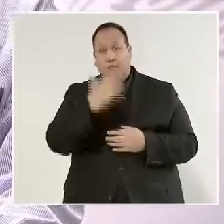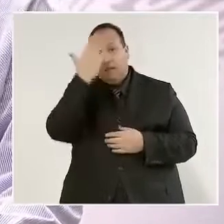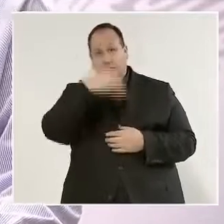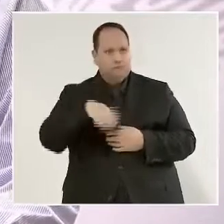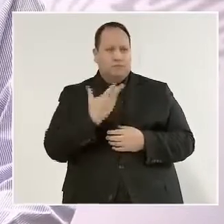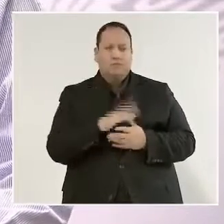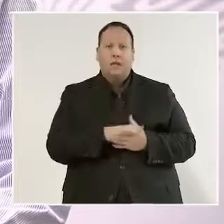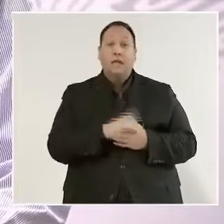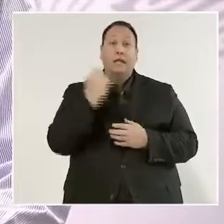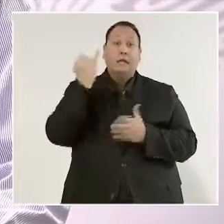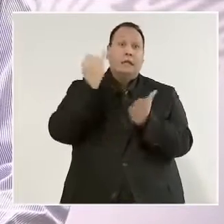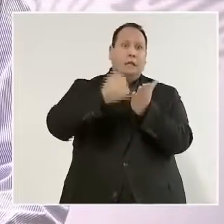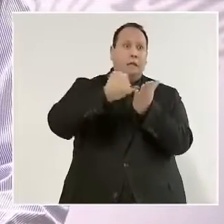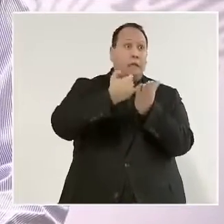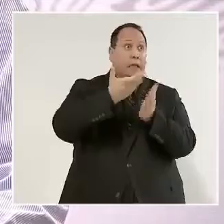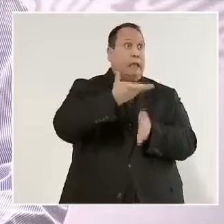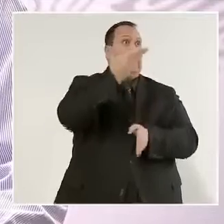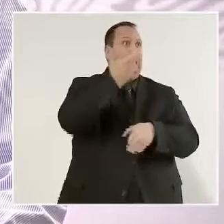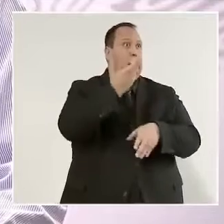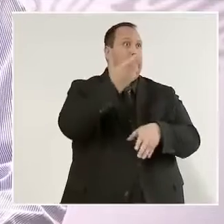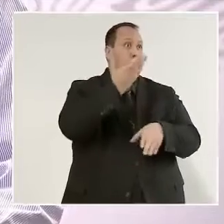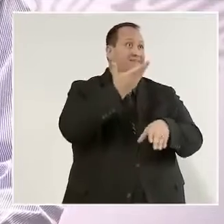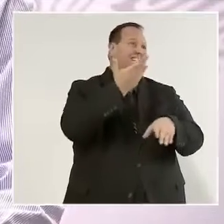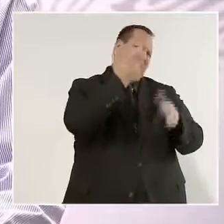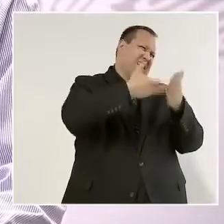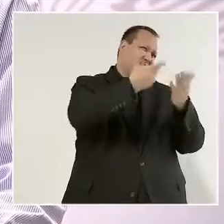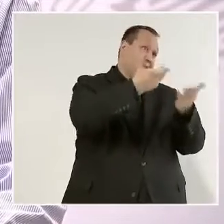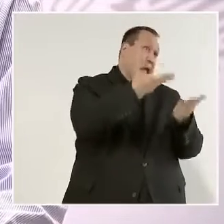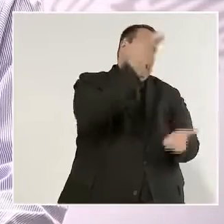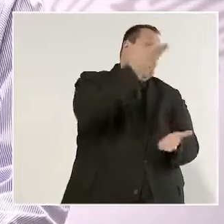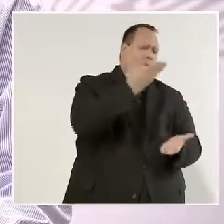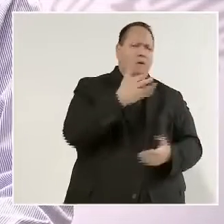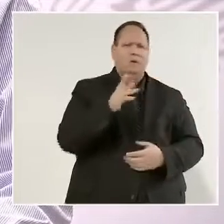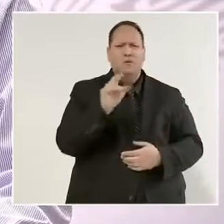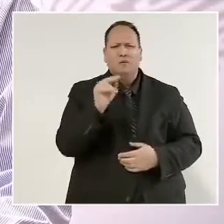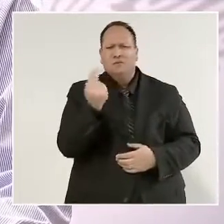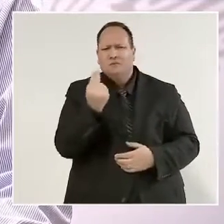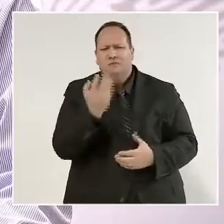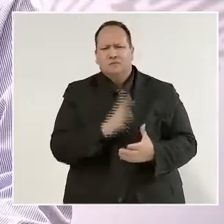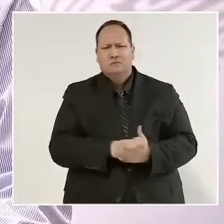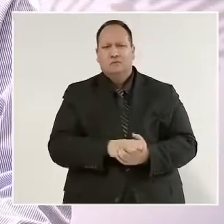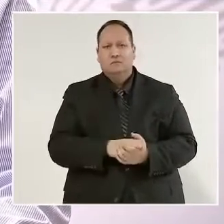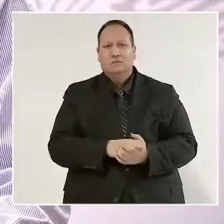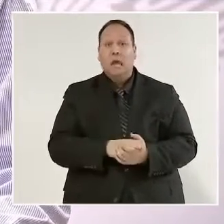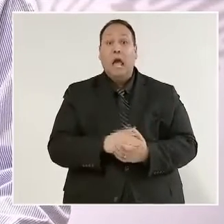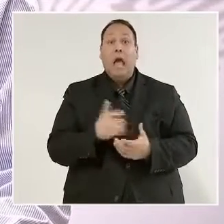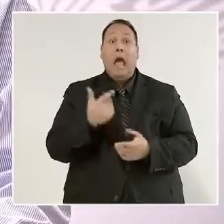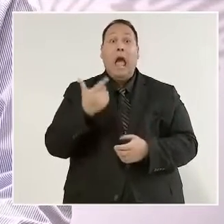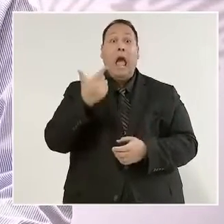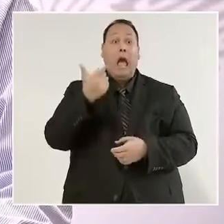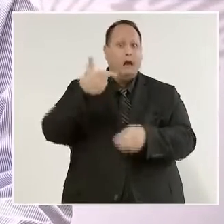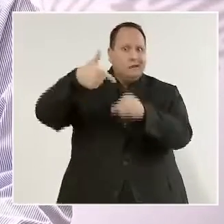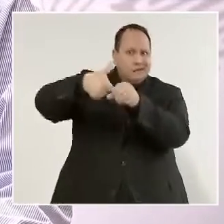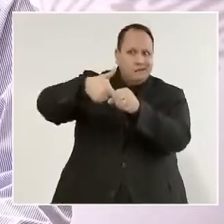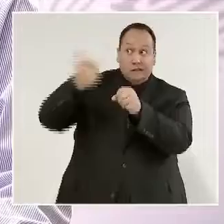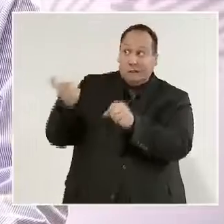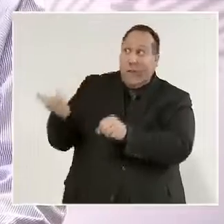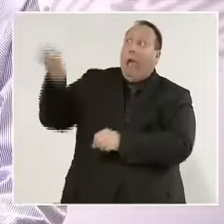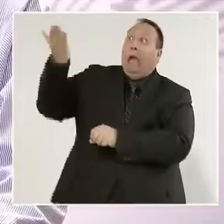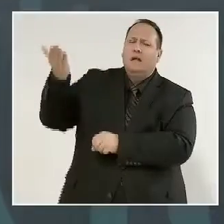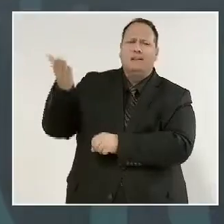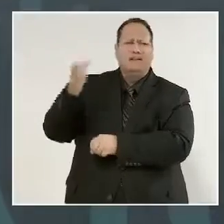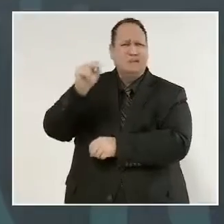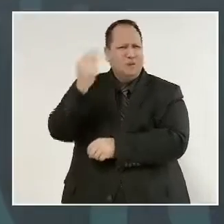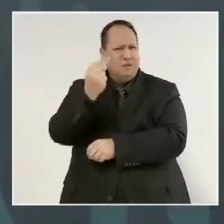aumentar los impuestos. No hace falta que se decreten gasolinazos. Si